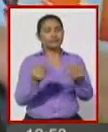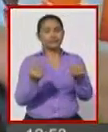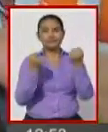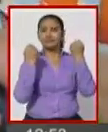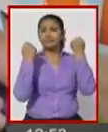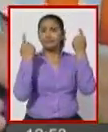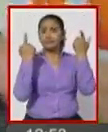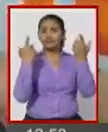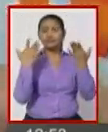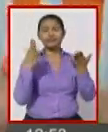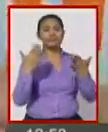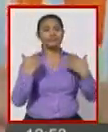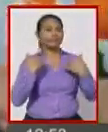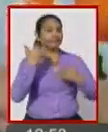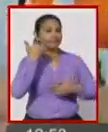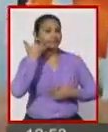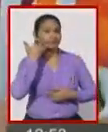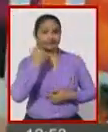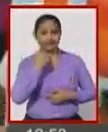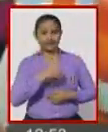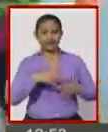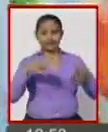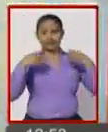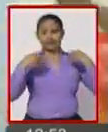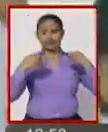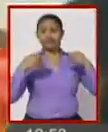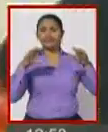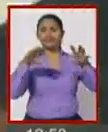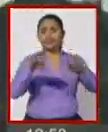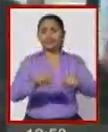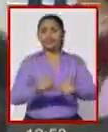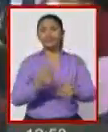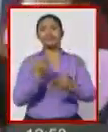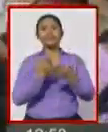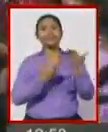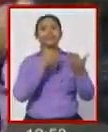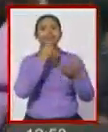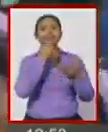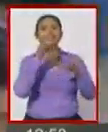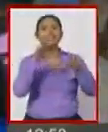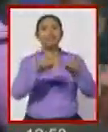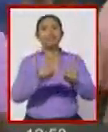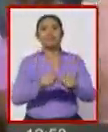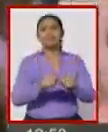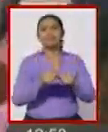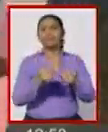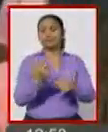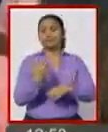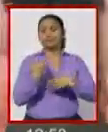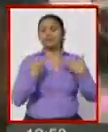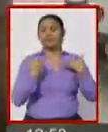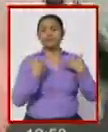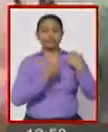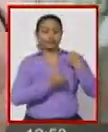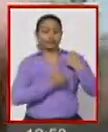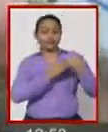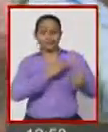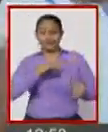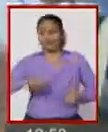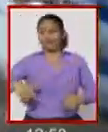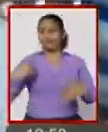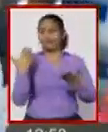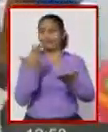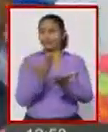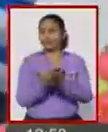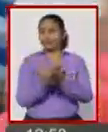fue mi sorpresa cuando recibo una llamada diciendo que el mercado lo han tomado. Pero ¿quién los va a tomar si el mercado está con guardias municipales? Llego